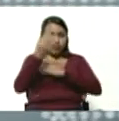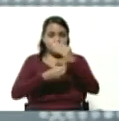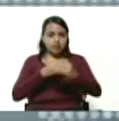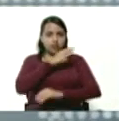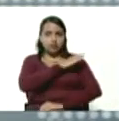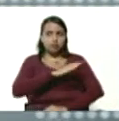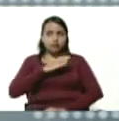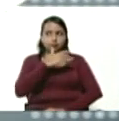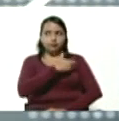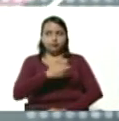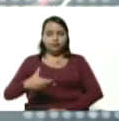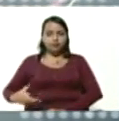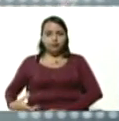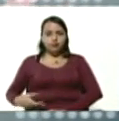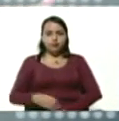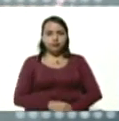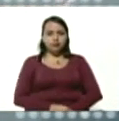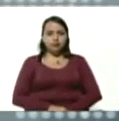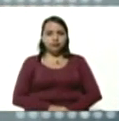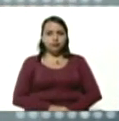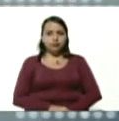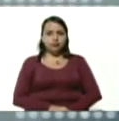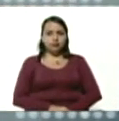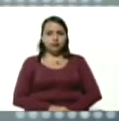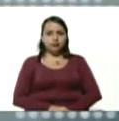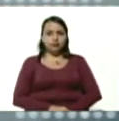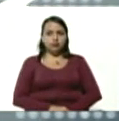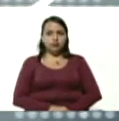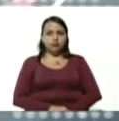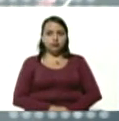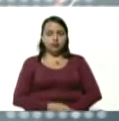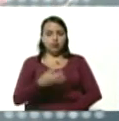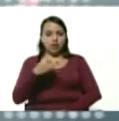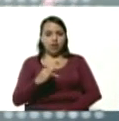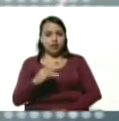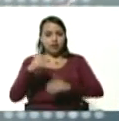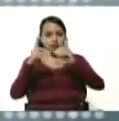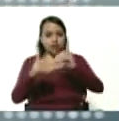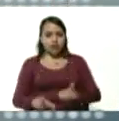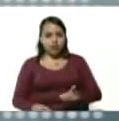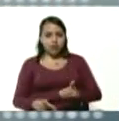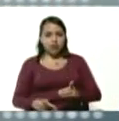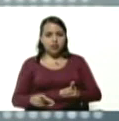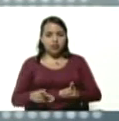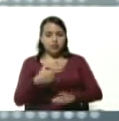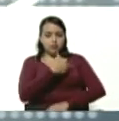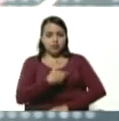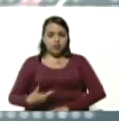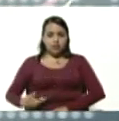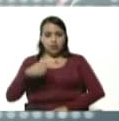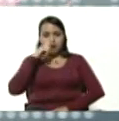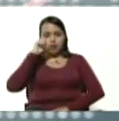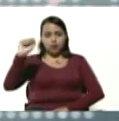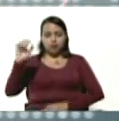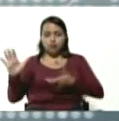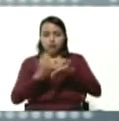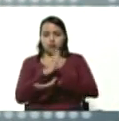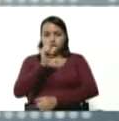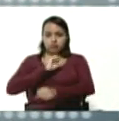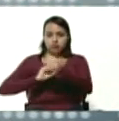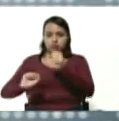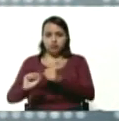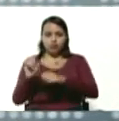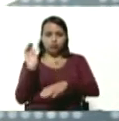Comisión Presidencial que designara el presidente Maduro para el combate, la prevención,